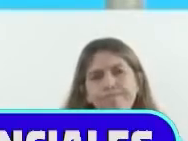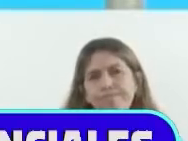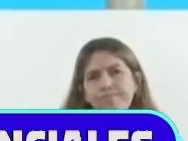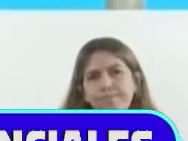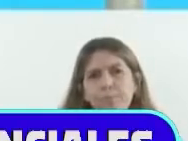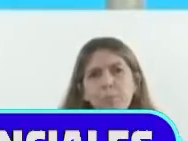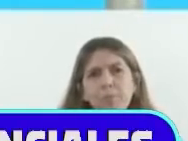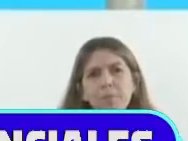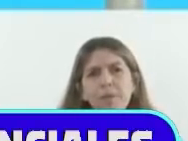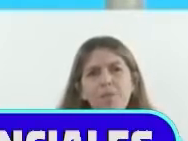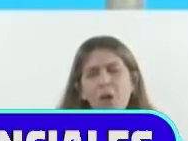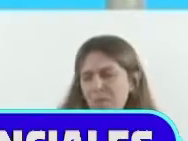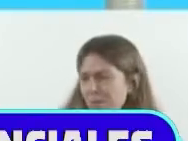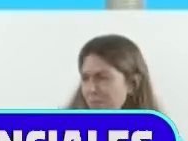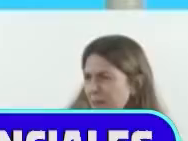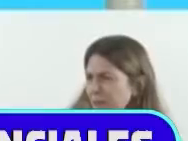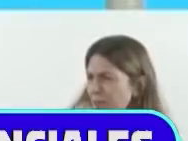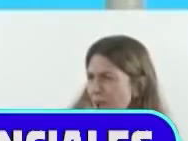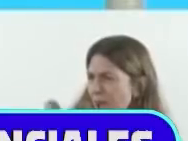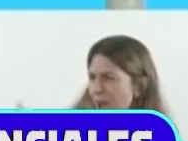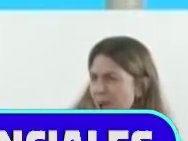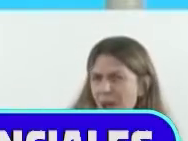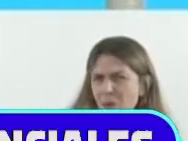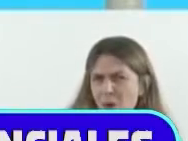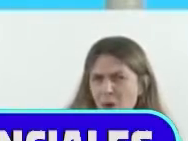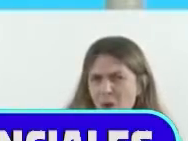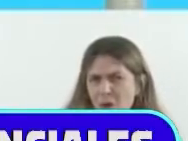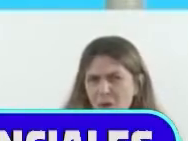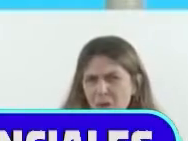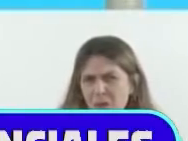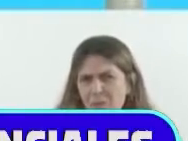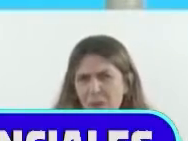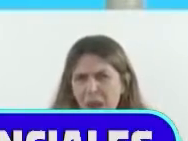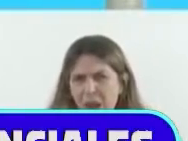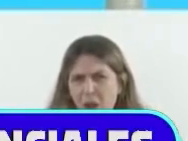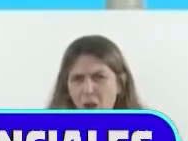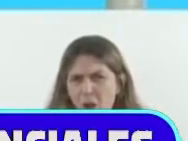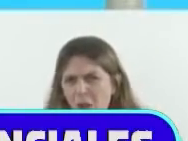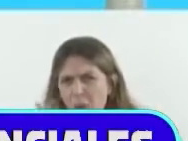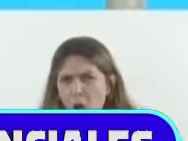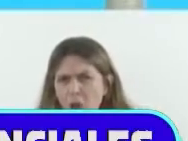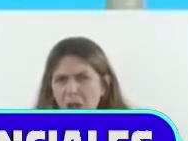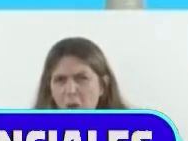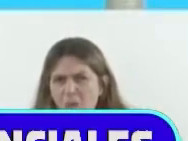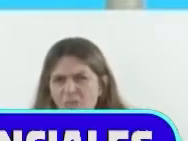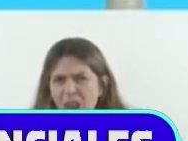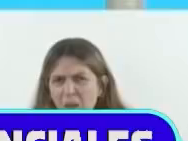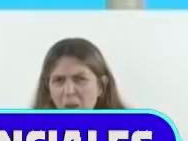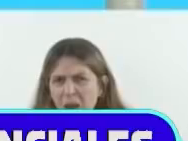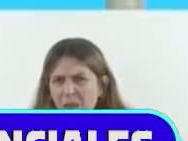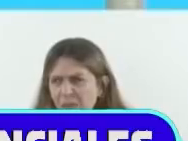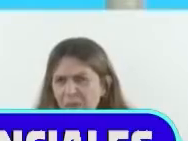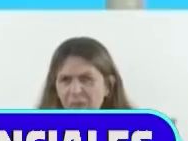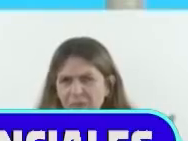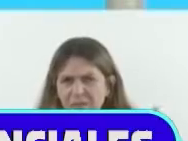de sentir que estaba negociando en una mesa con él y en otra mesa estaban firmando algo totalmente distinto. Pero la verdad es que quiero